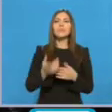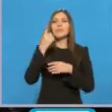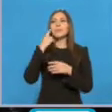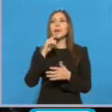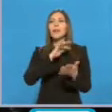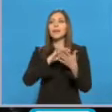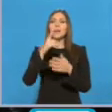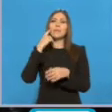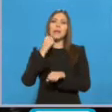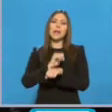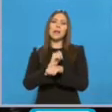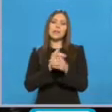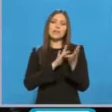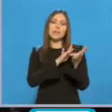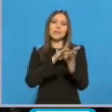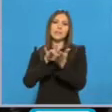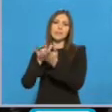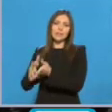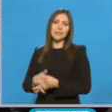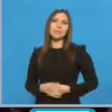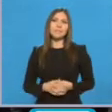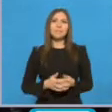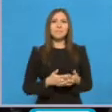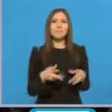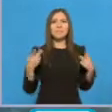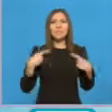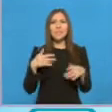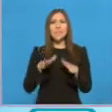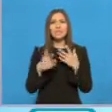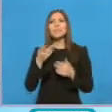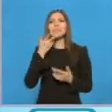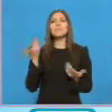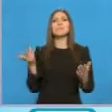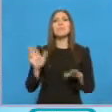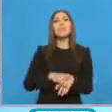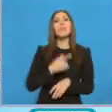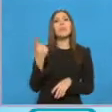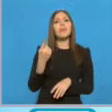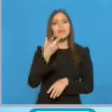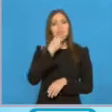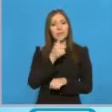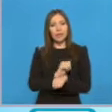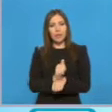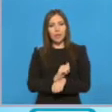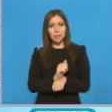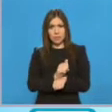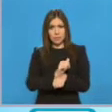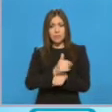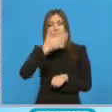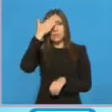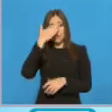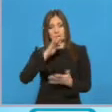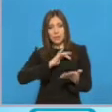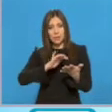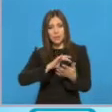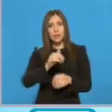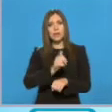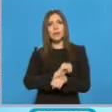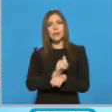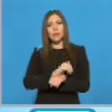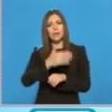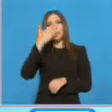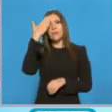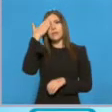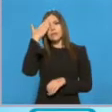artistas, ¿no? Hay veces que nos preguntan por qué un actor. Sí. Exacto. Un actor sabe leer, un actor Obvio. por